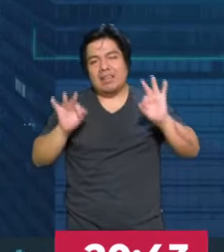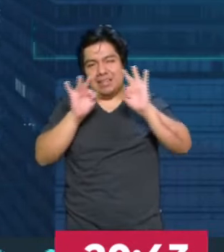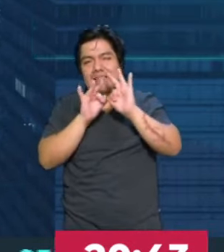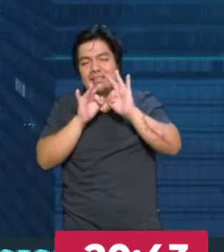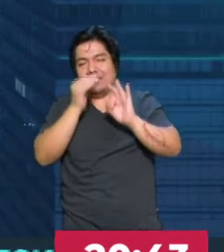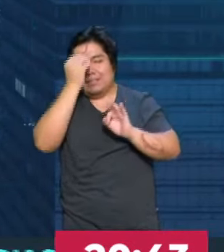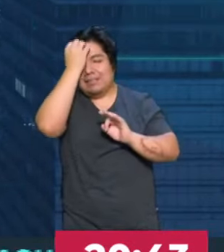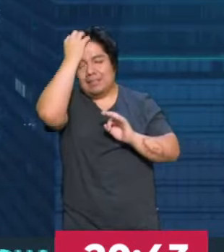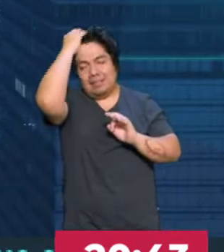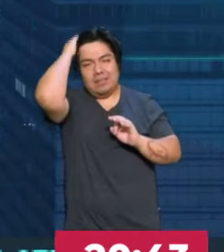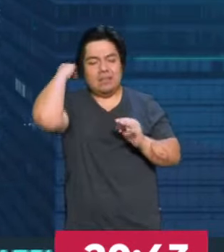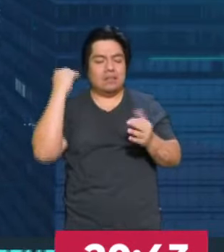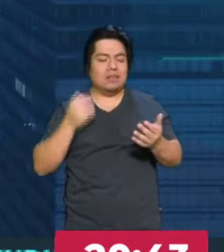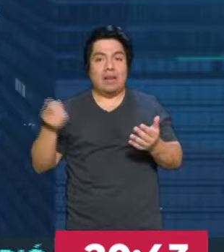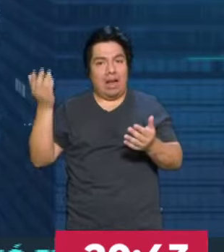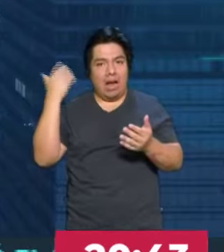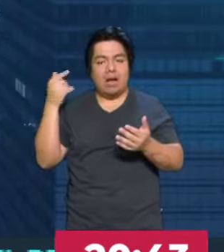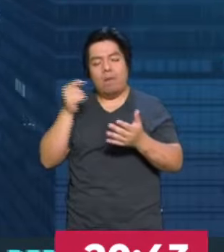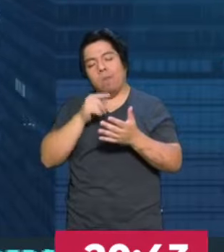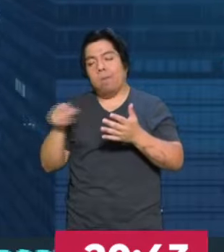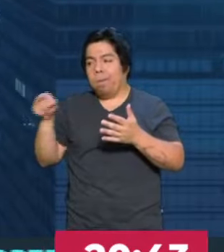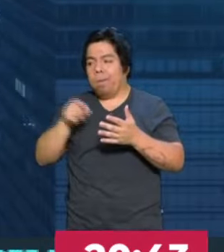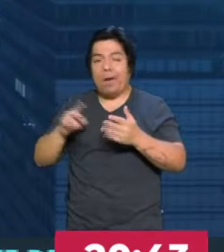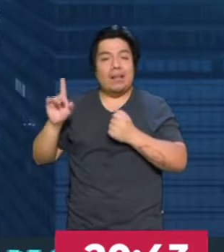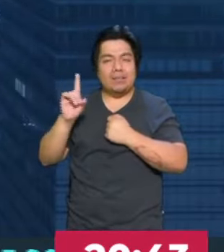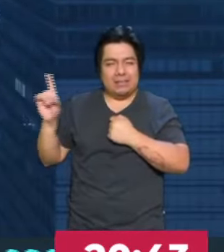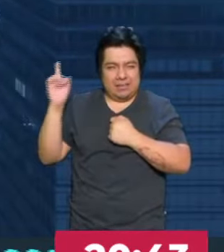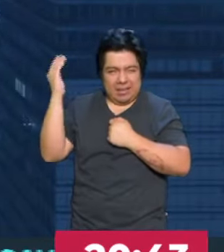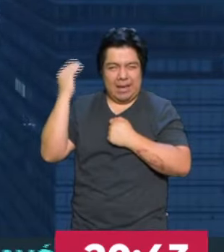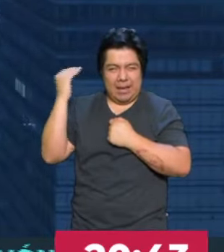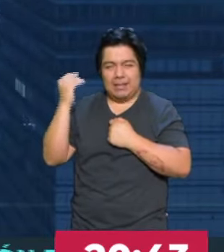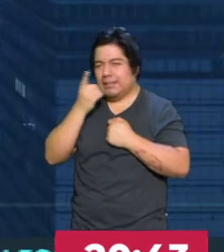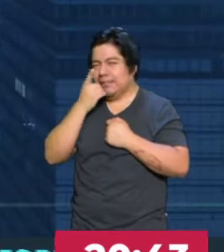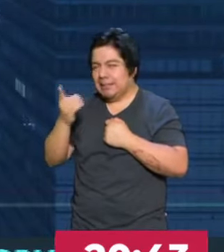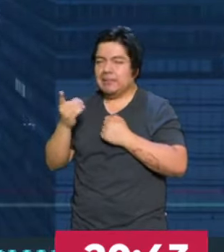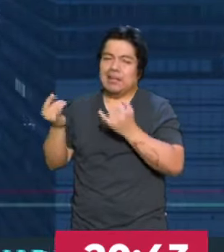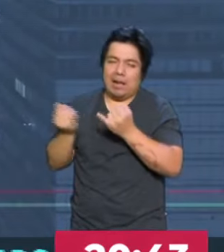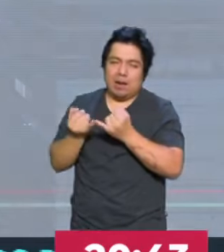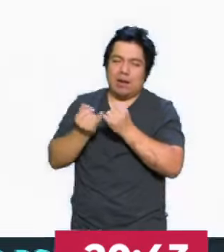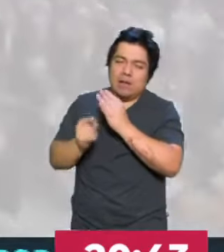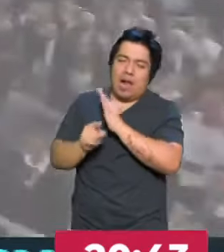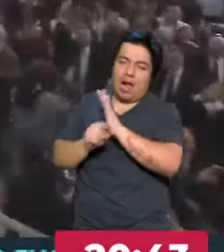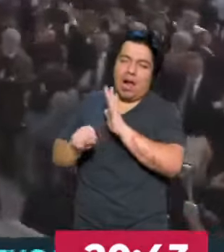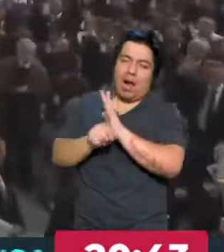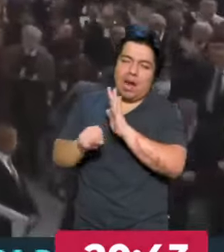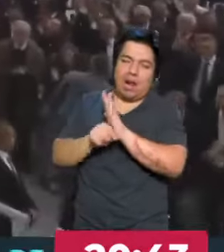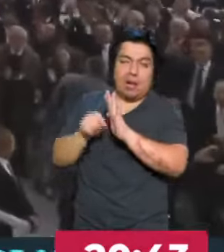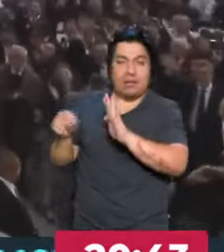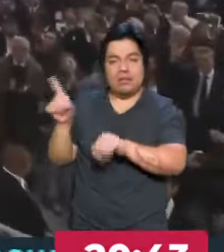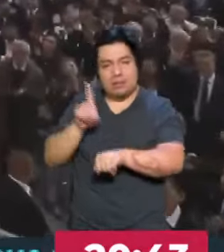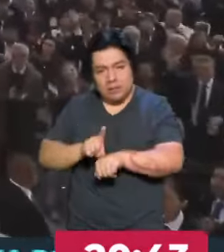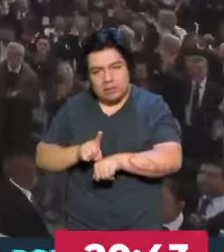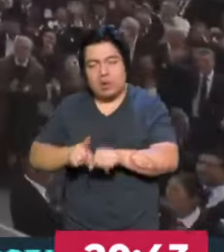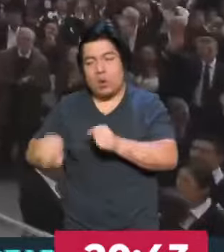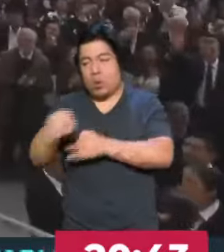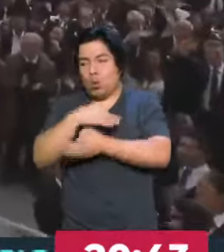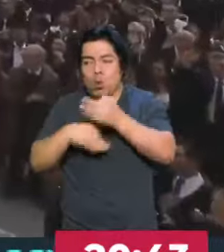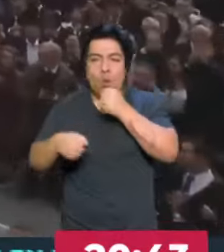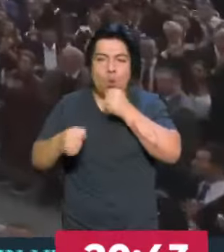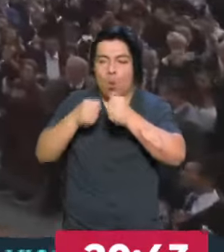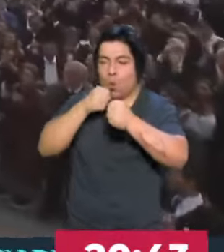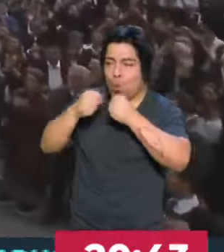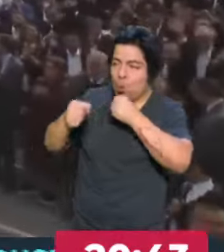con muy buen ánimo en todos los adversarios del momento, que después lo siguieron siendo, pero por lo menos para ese día, todos los comentarios,